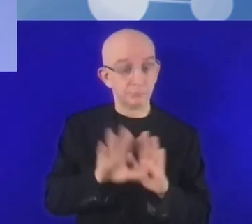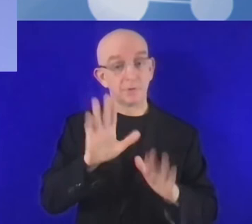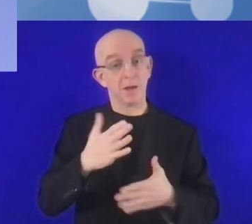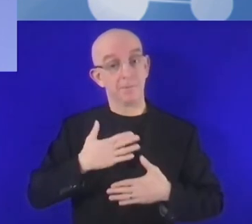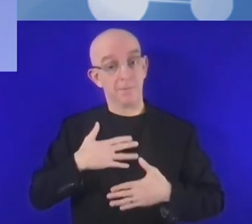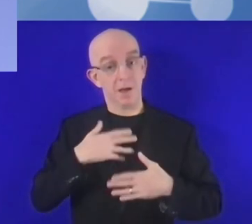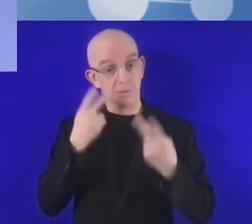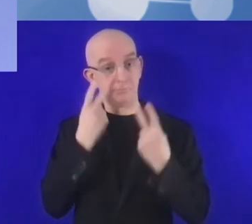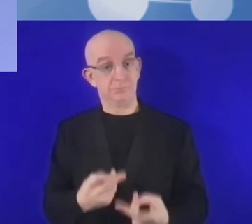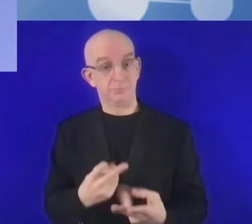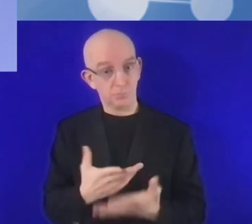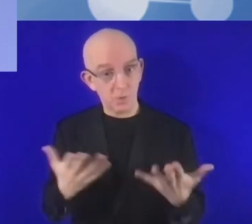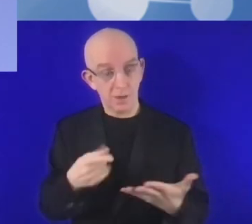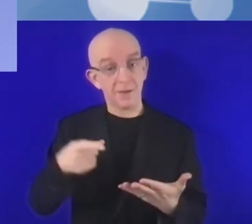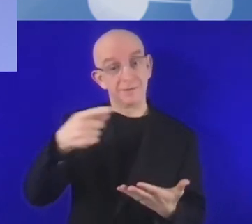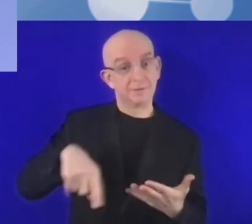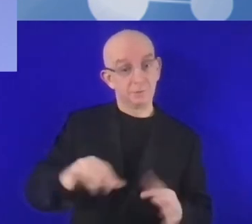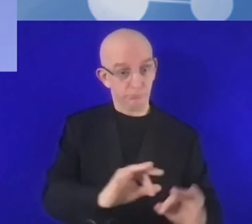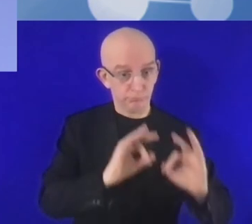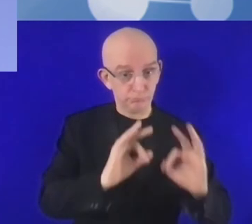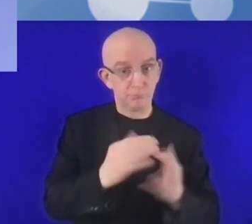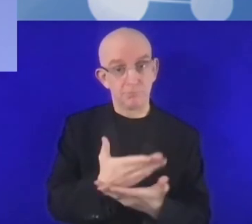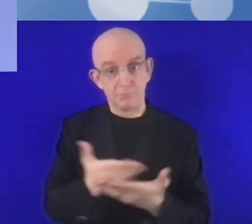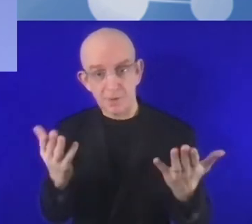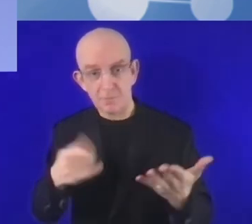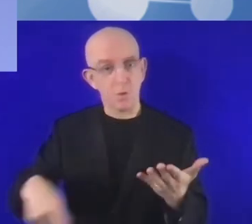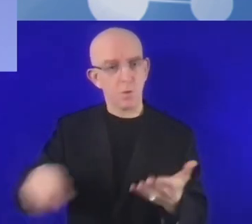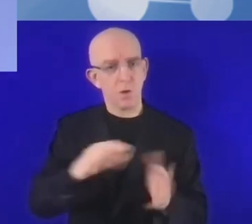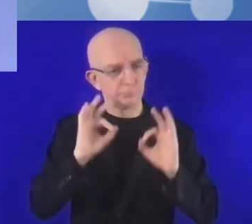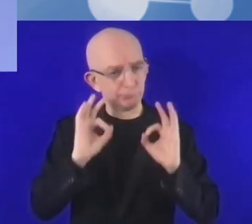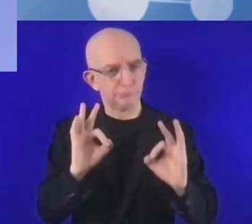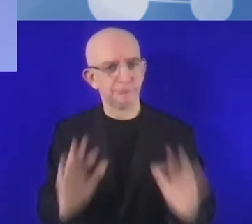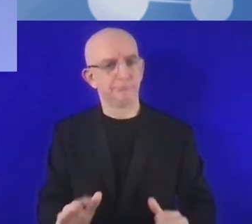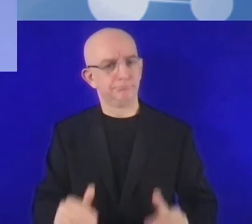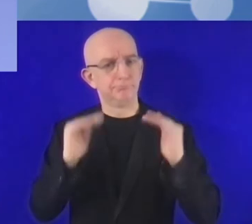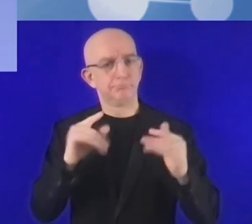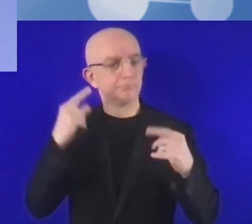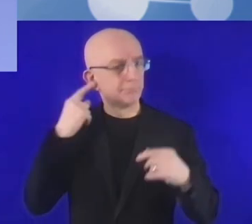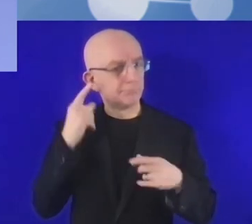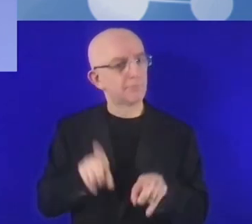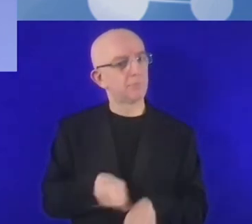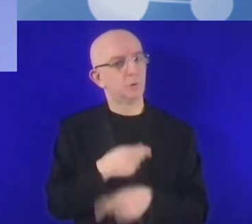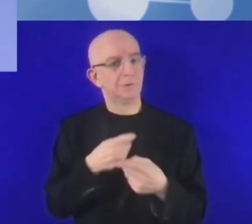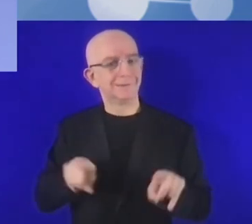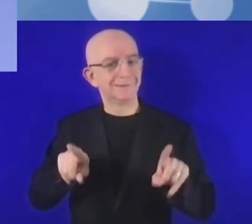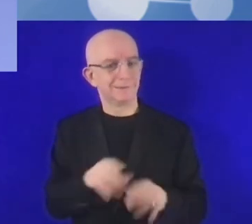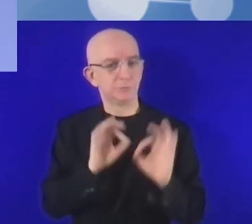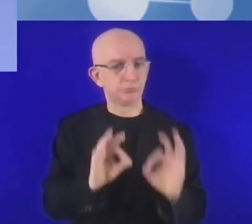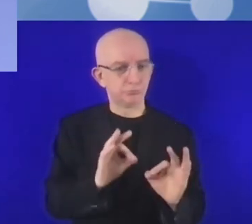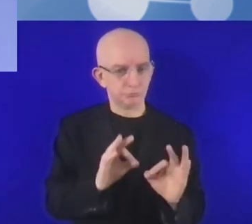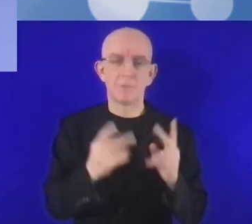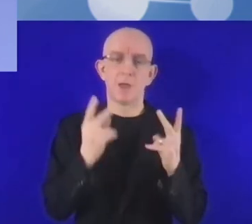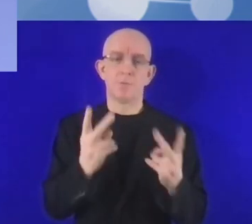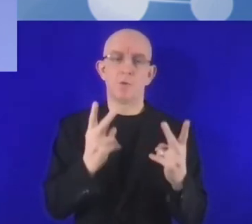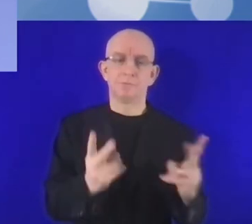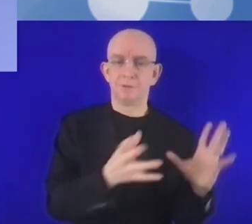deberíamos superar, deberíamos asegurar a la gente en todo el mundo acceso a una música de alta calidad, y considero que